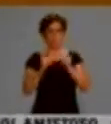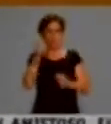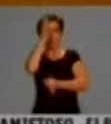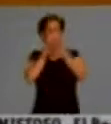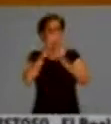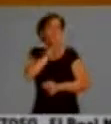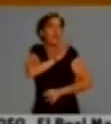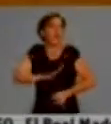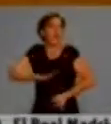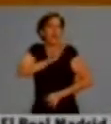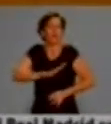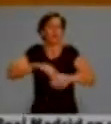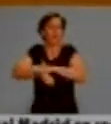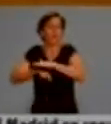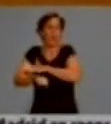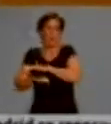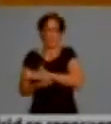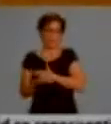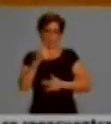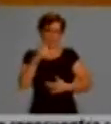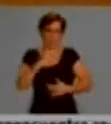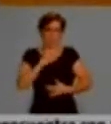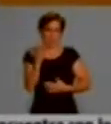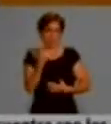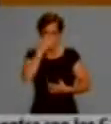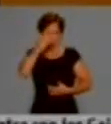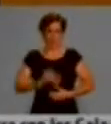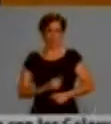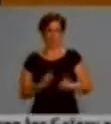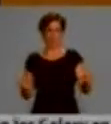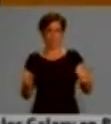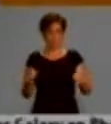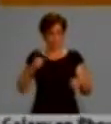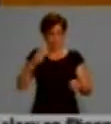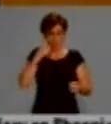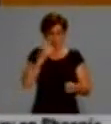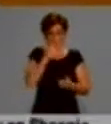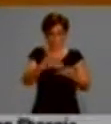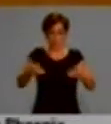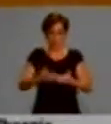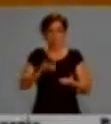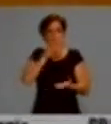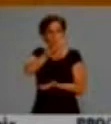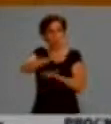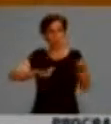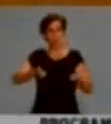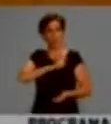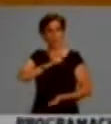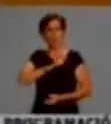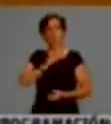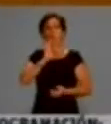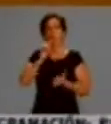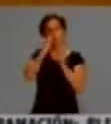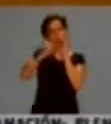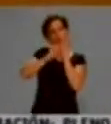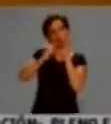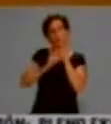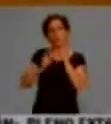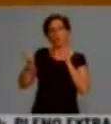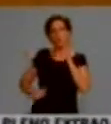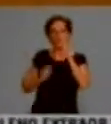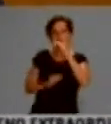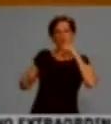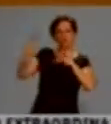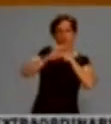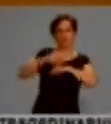Porque pasó de la B a la A y aparece en un informe de la policía. Y porque no es creíble que apuntara sobre sueldos de los ministros teniendo delante el